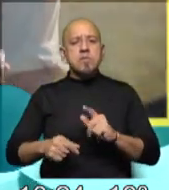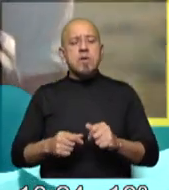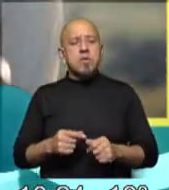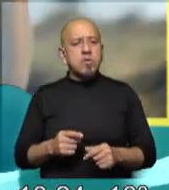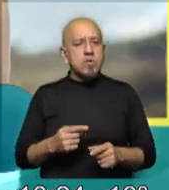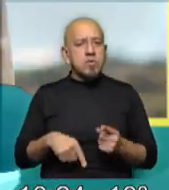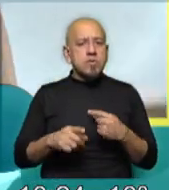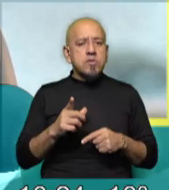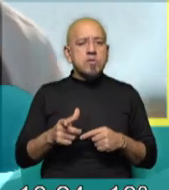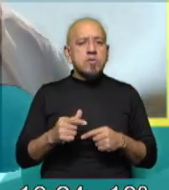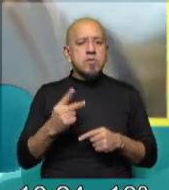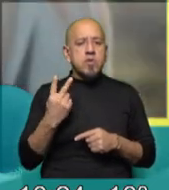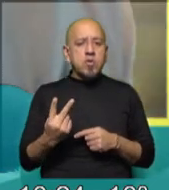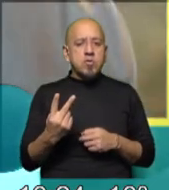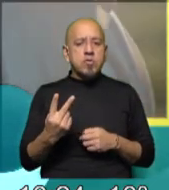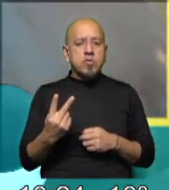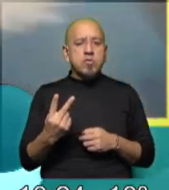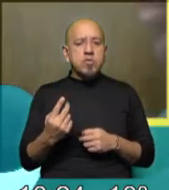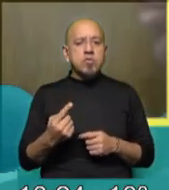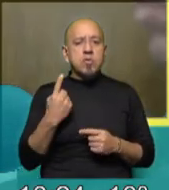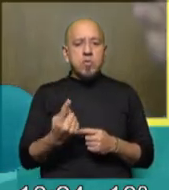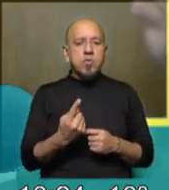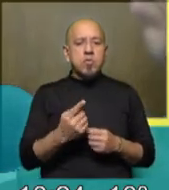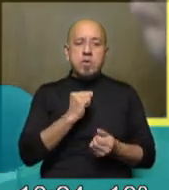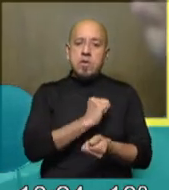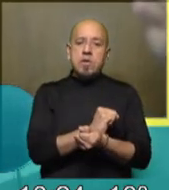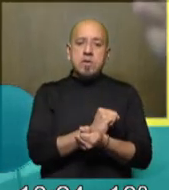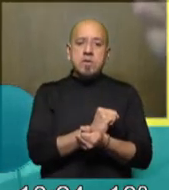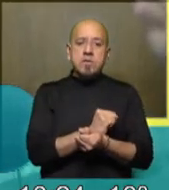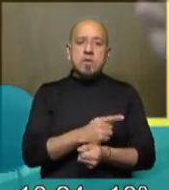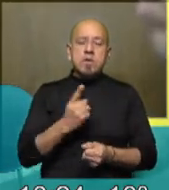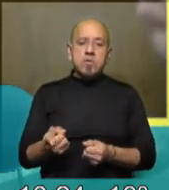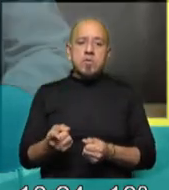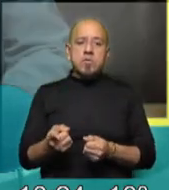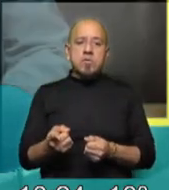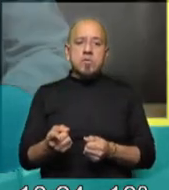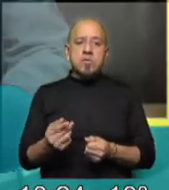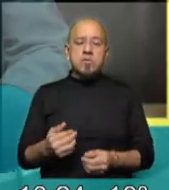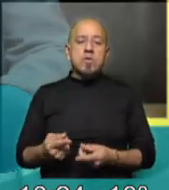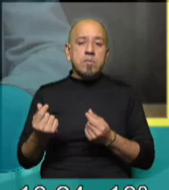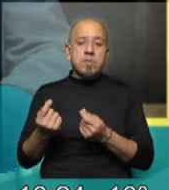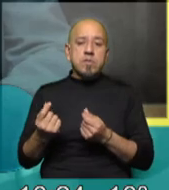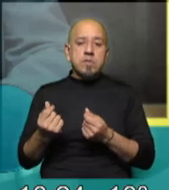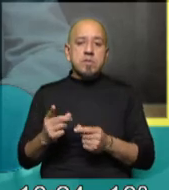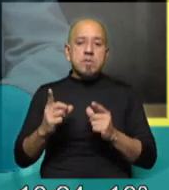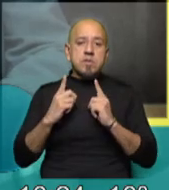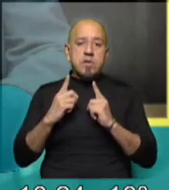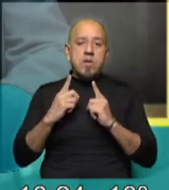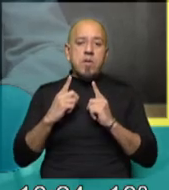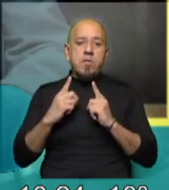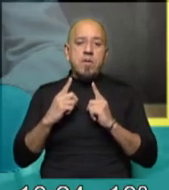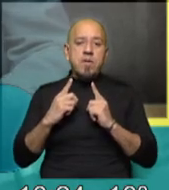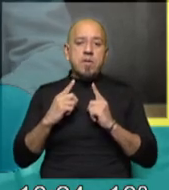es, vamos a robar los dos. Uno de los dos va a ir en cana, el otro se va a quedar afuera con la guita, va a esperar a que el otro